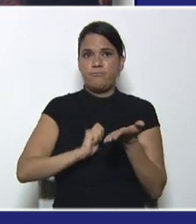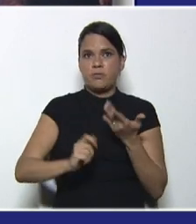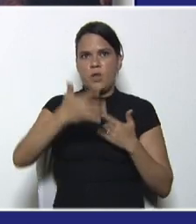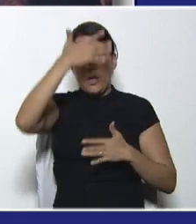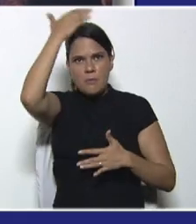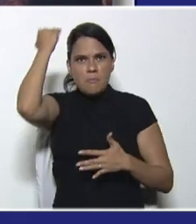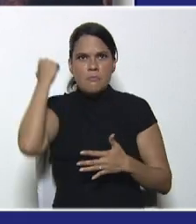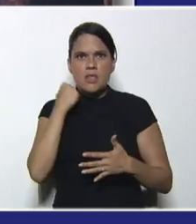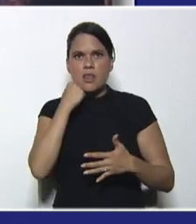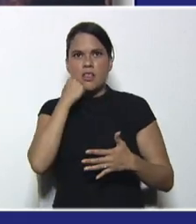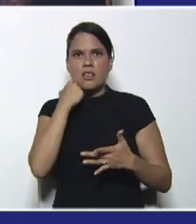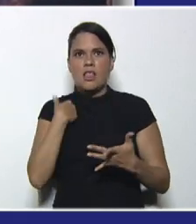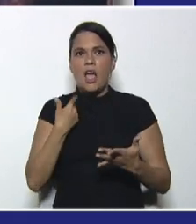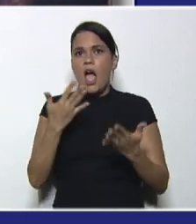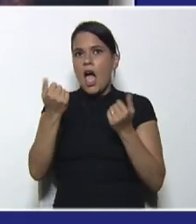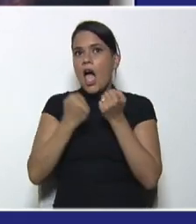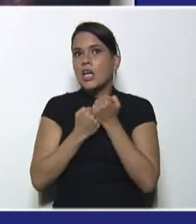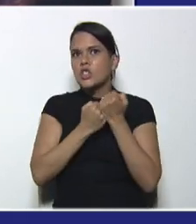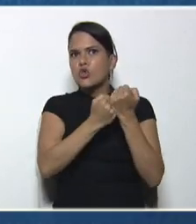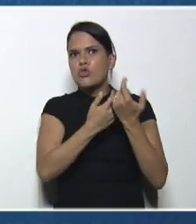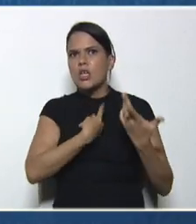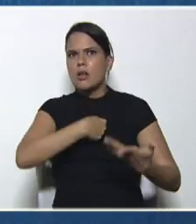sus paisanos de la tiranía española.